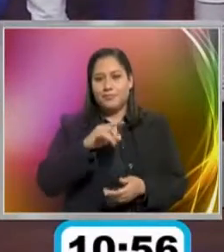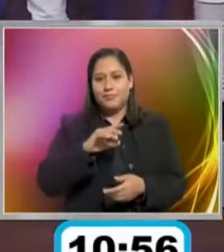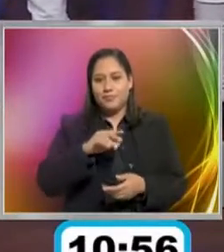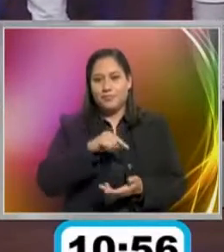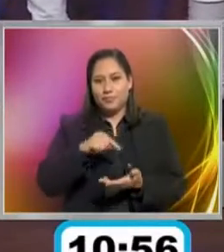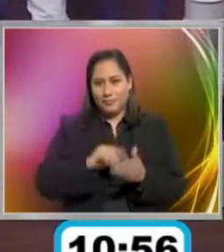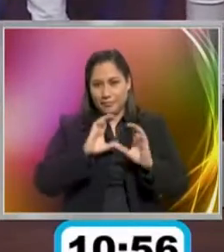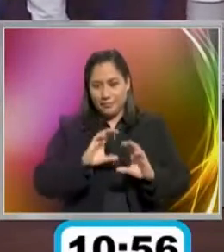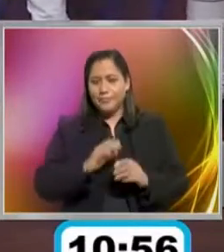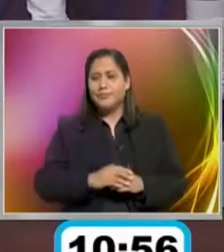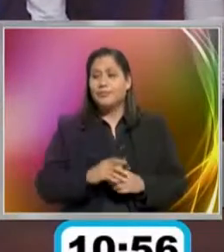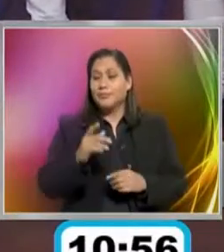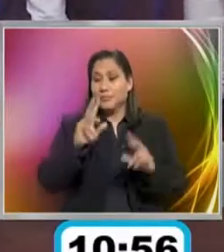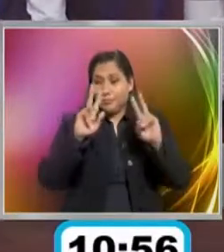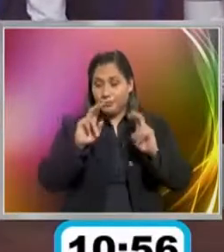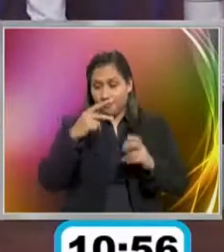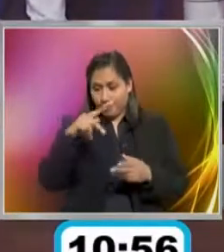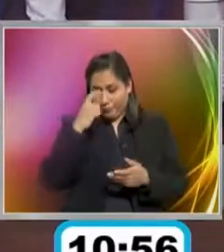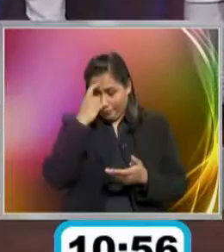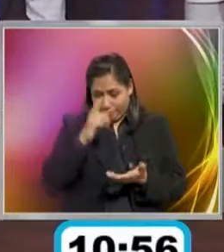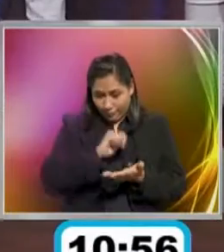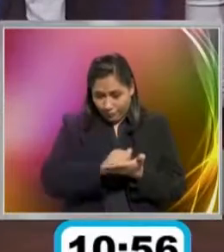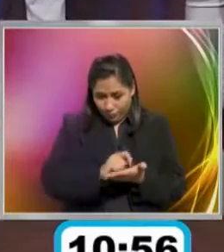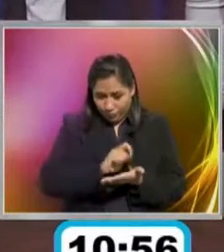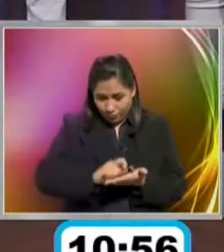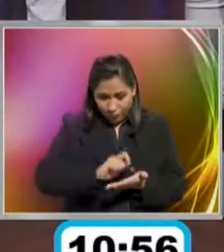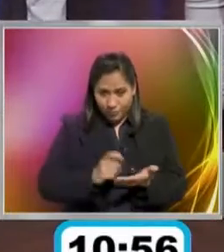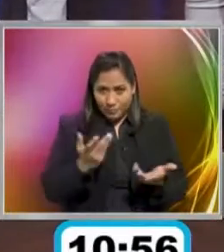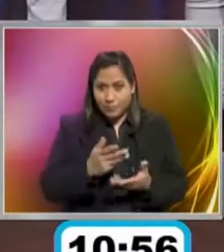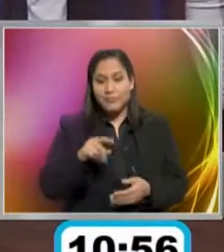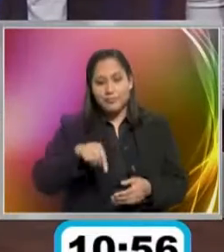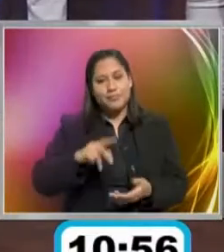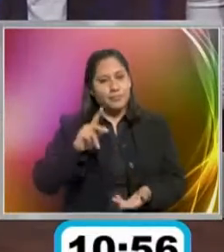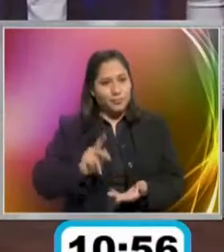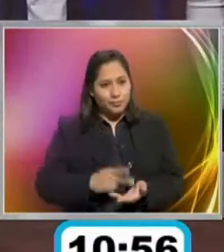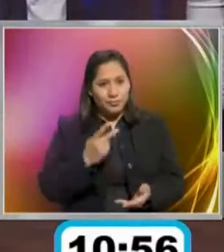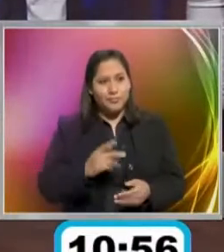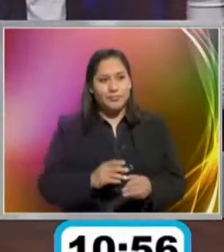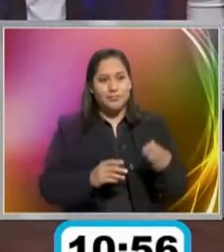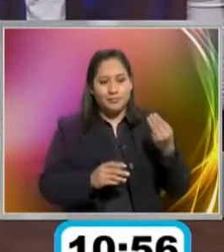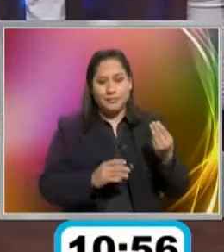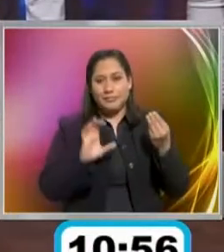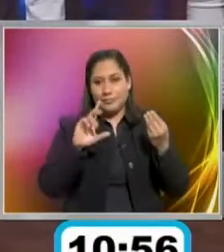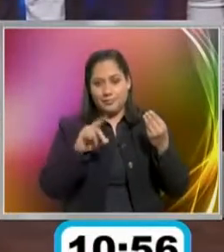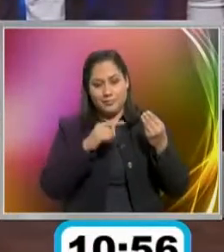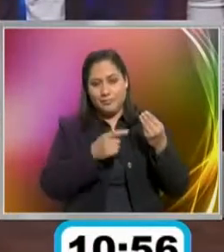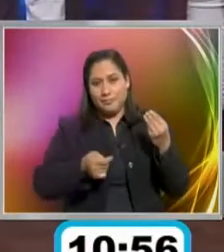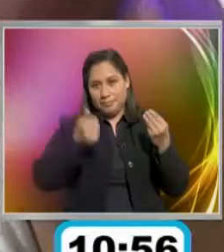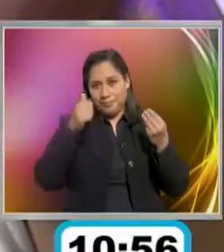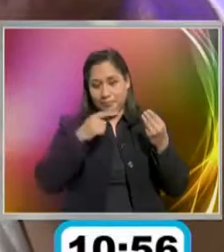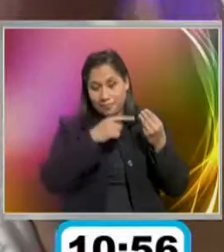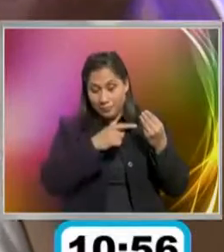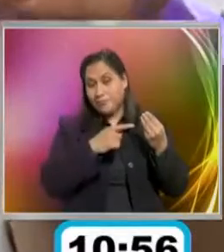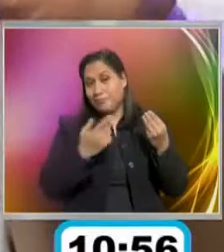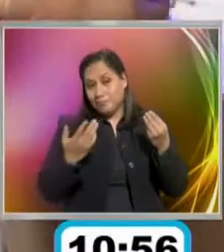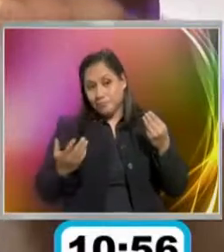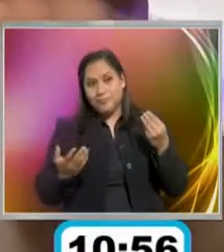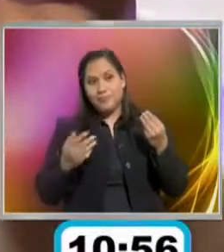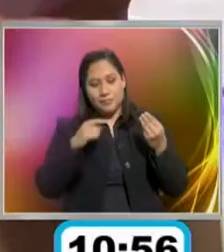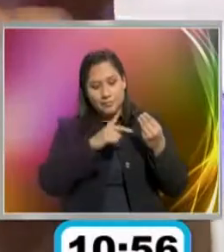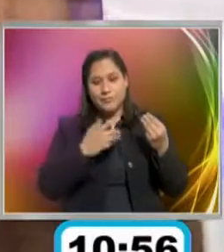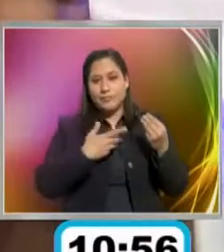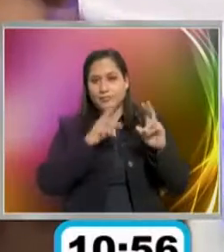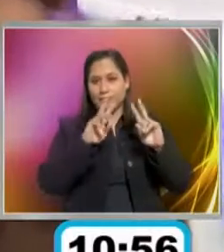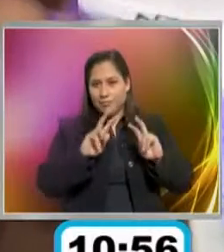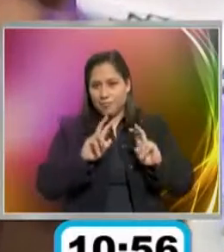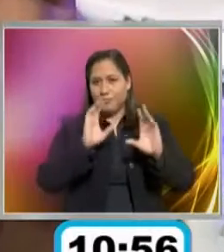tu autoría, cabe mencionar y cabe recordarlos. Aquí está nuevamente el álbum, el primer álbum, en donde, bueno, pues aquí hay